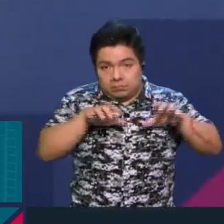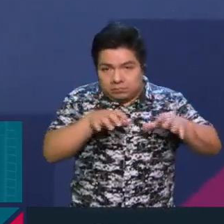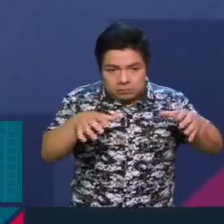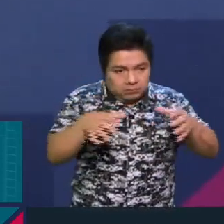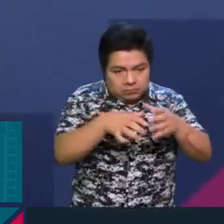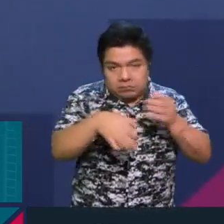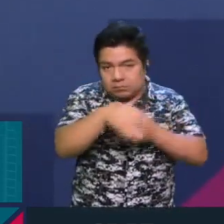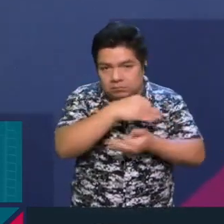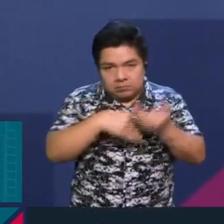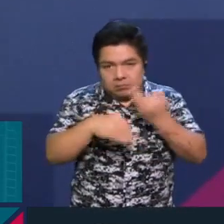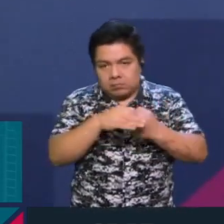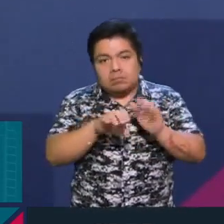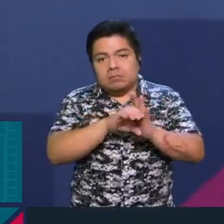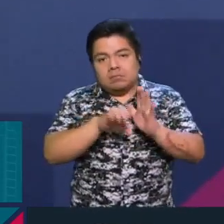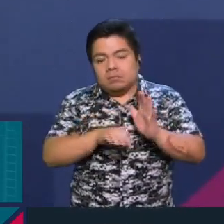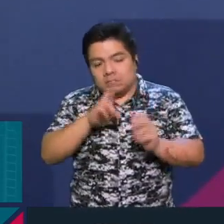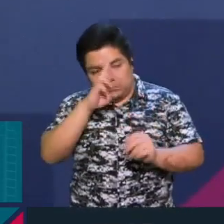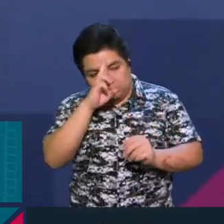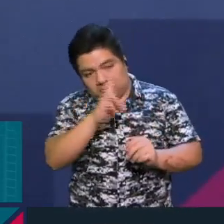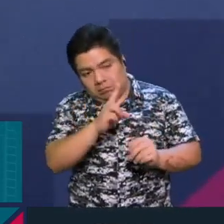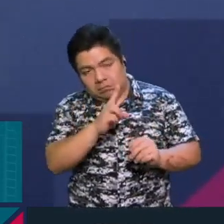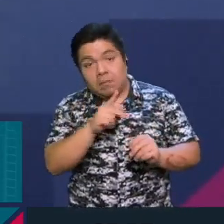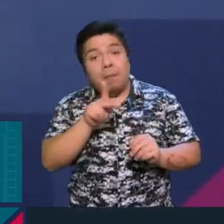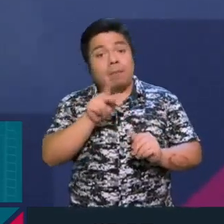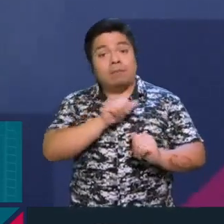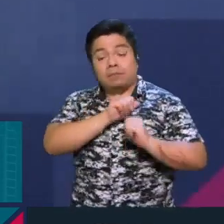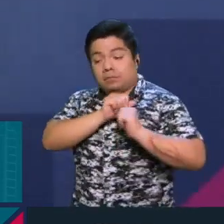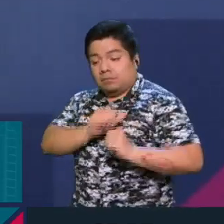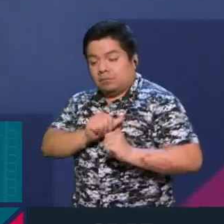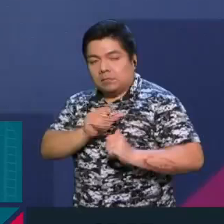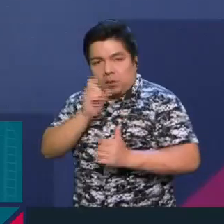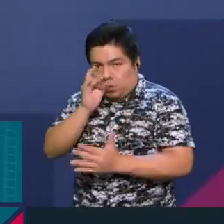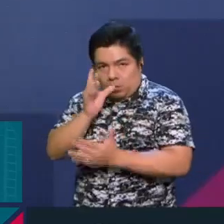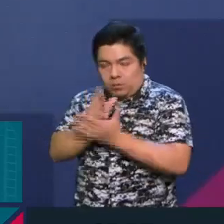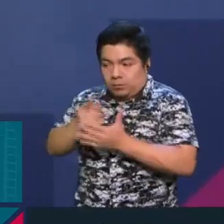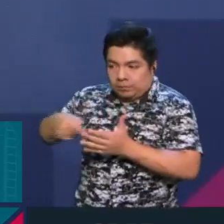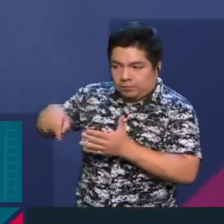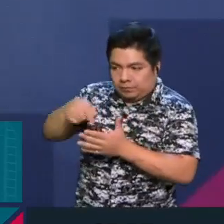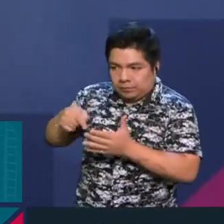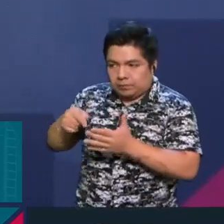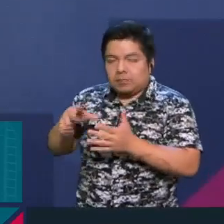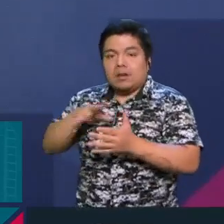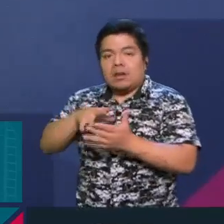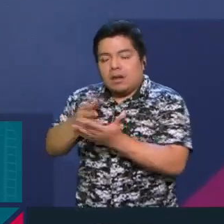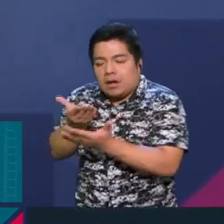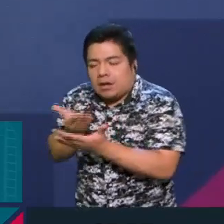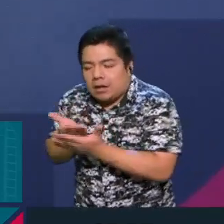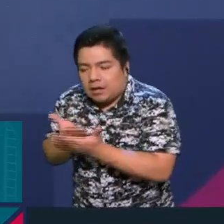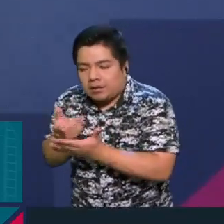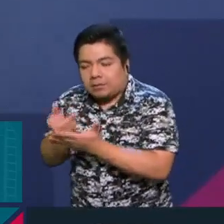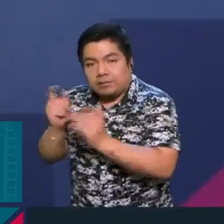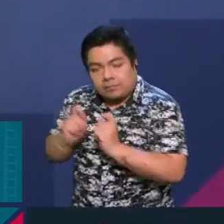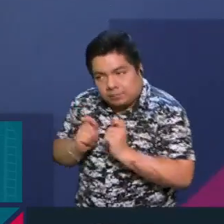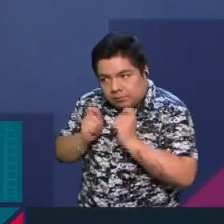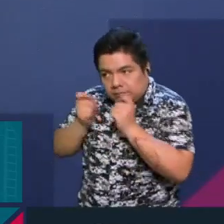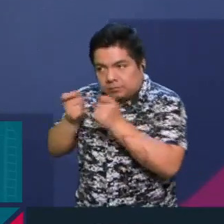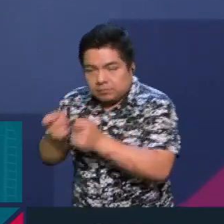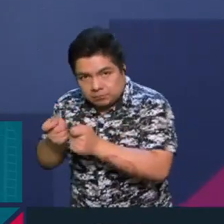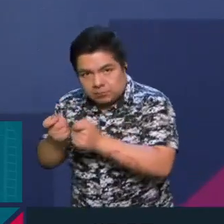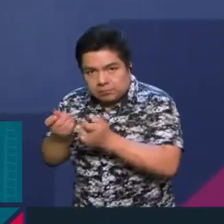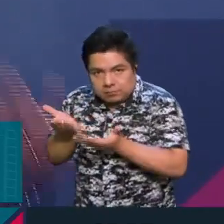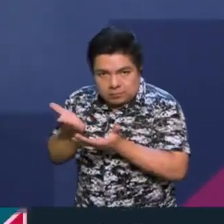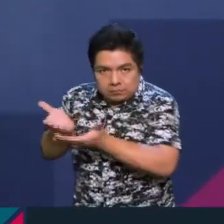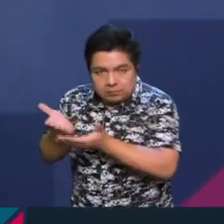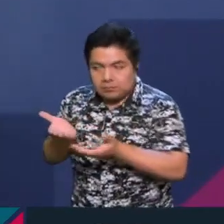todo aquello que no les está prohibido, pero las autoridades solamente pueden hacer aquello que está expresamente otorgado, concedido,